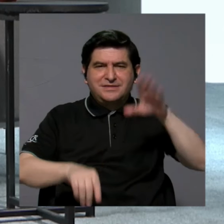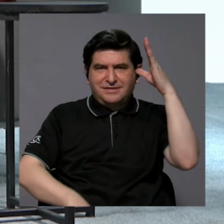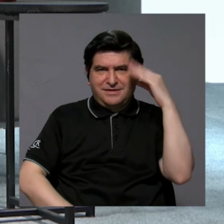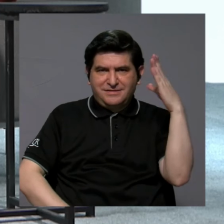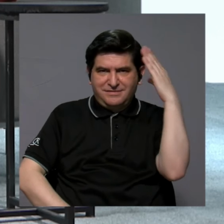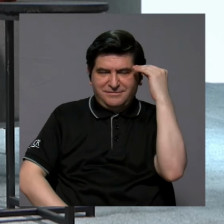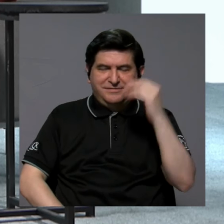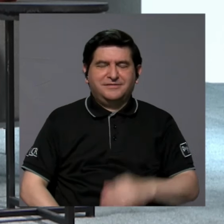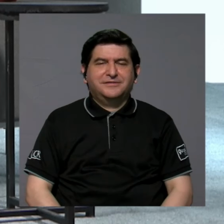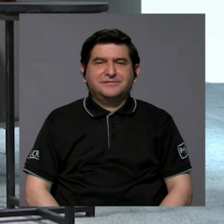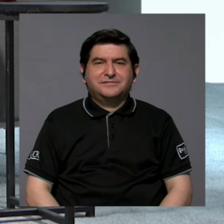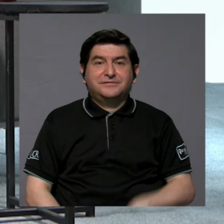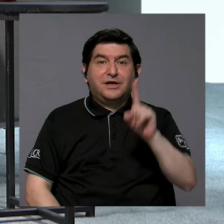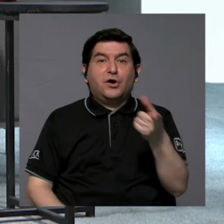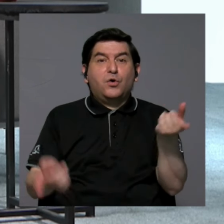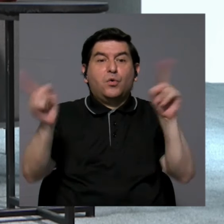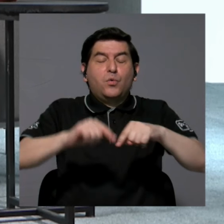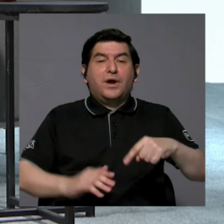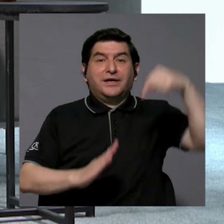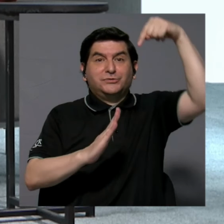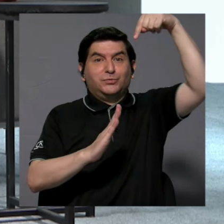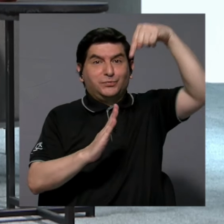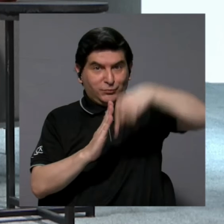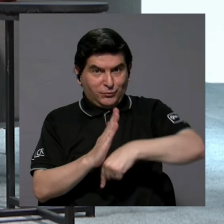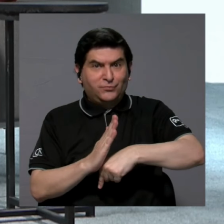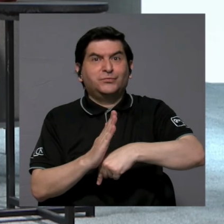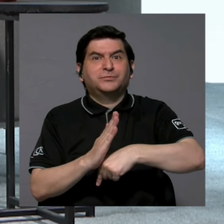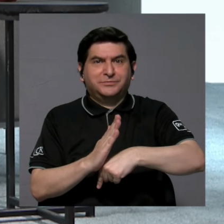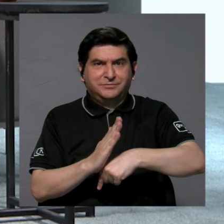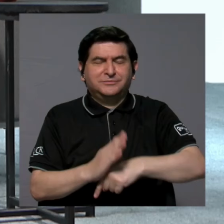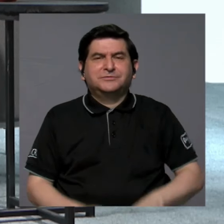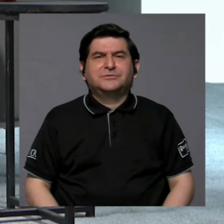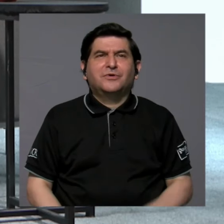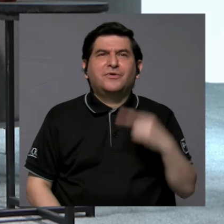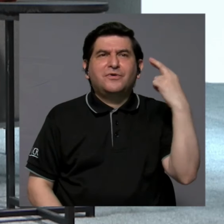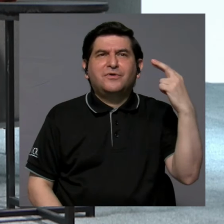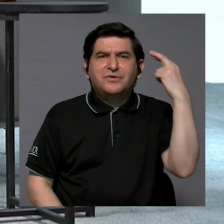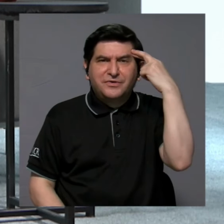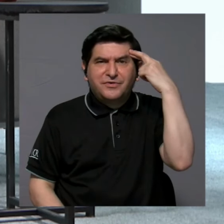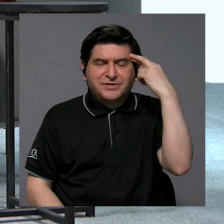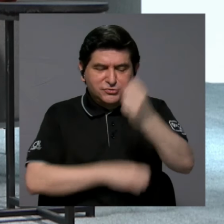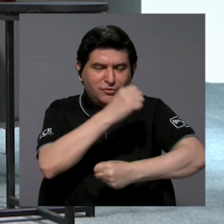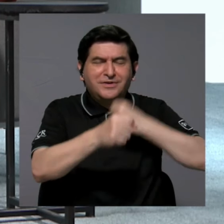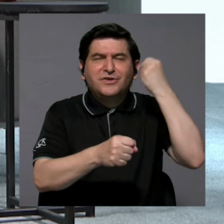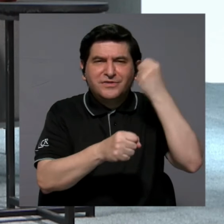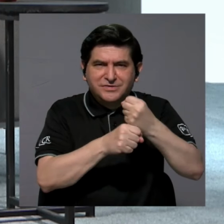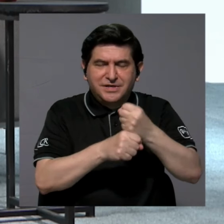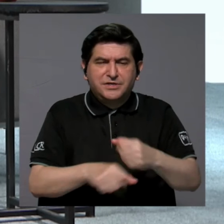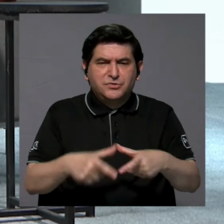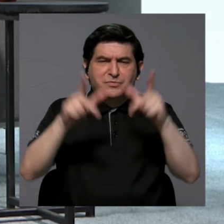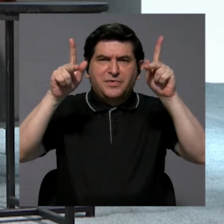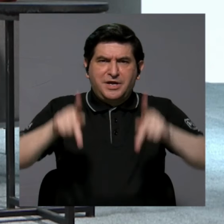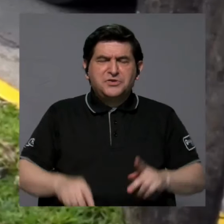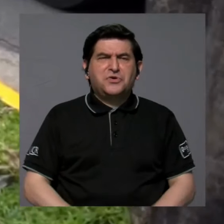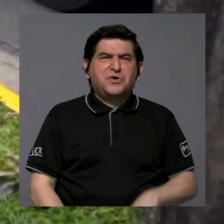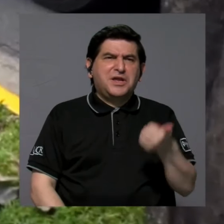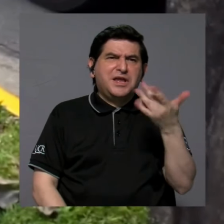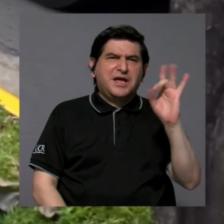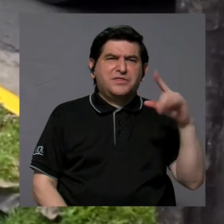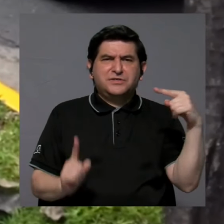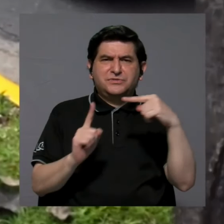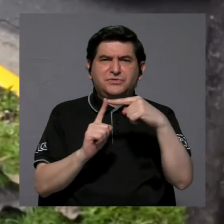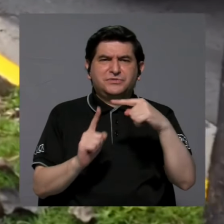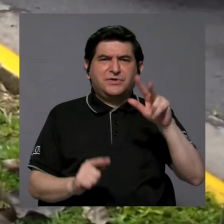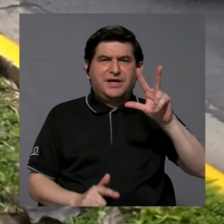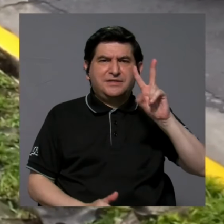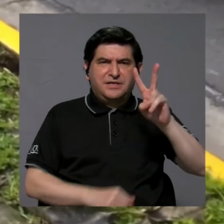experiencias posibles. Y con un caso extremo, que fue dado más por el tema de edad. La mayoría de personas andan entre los